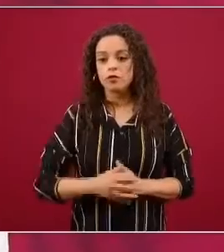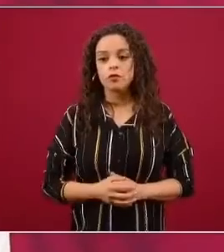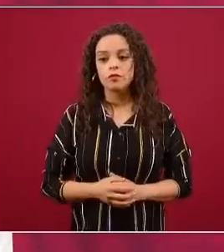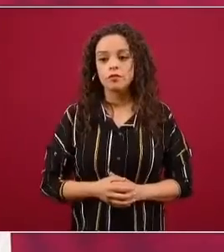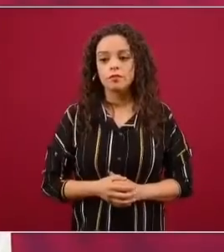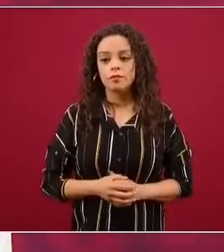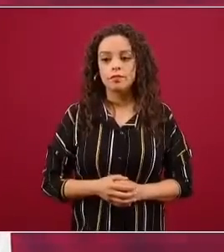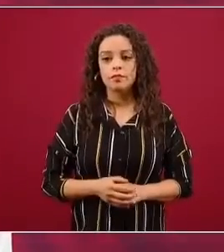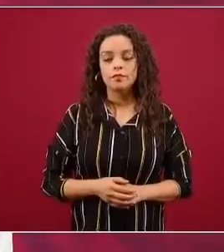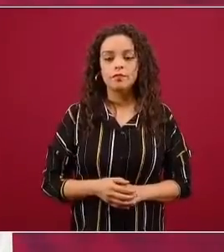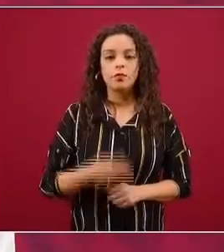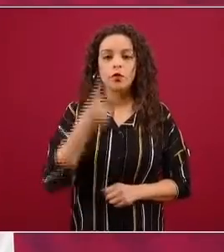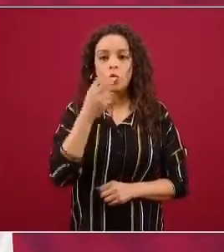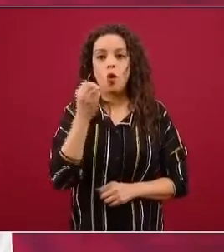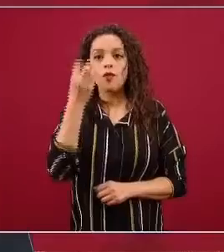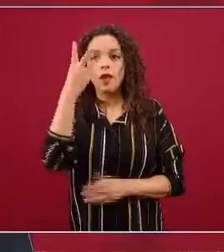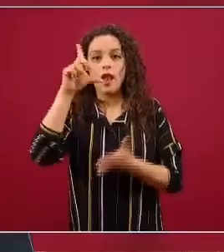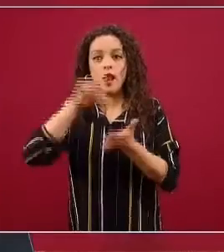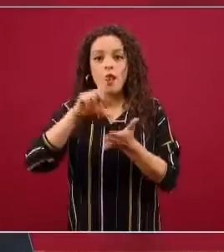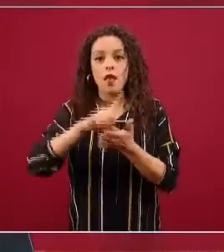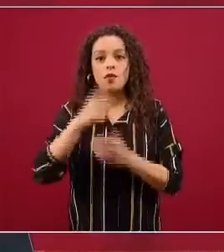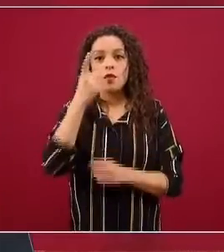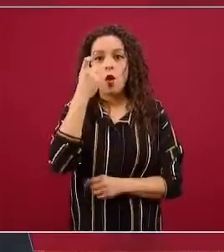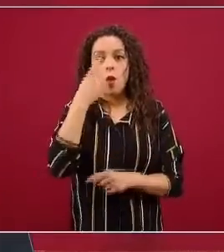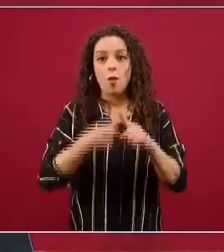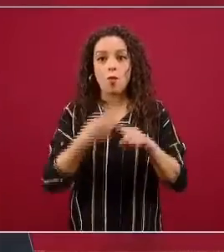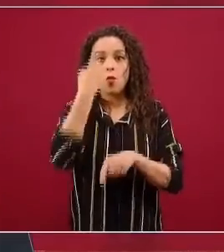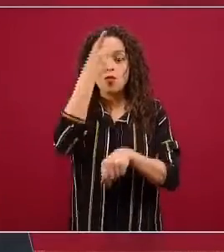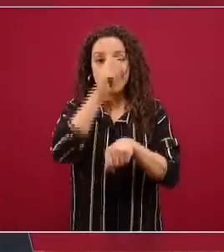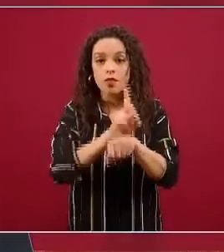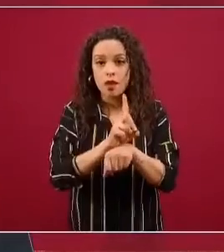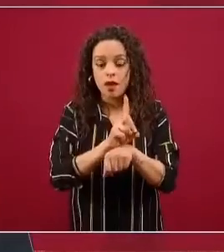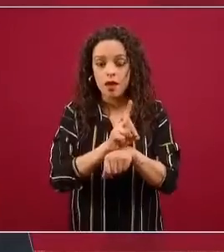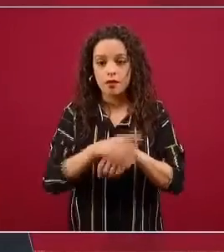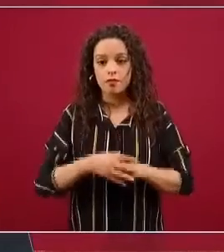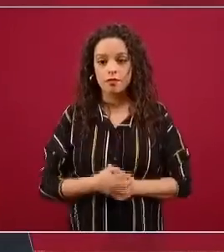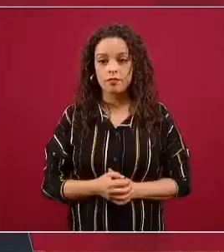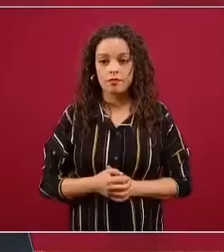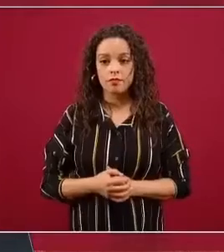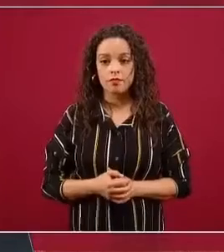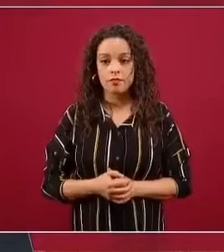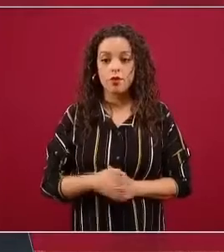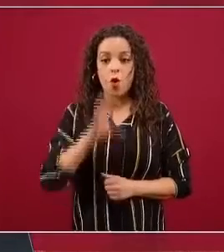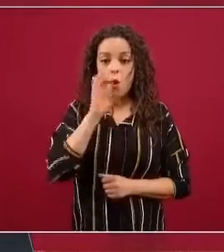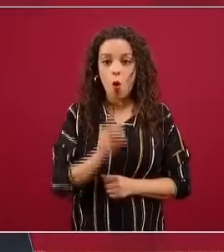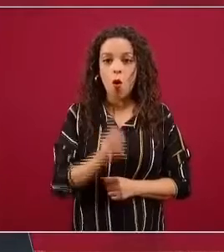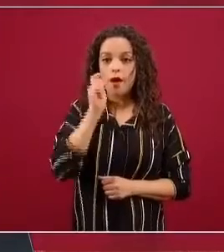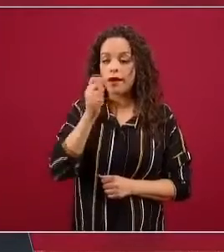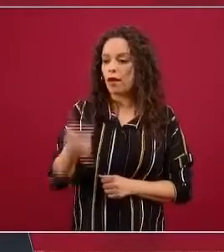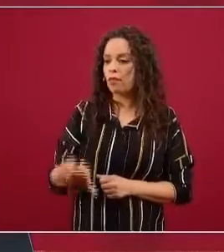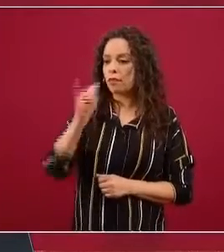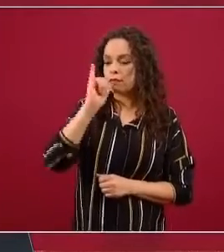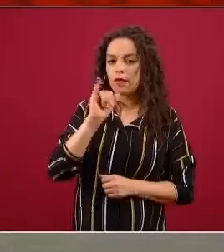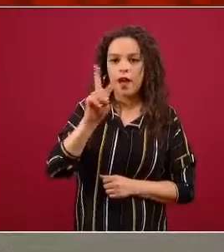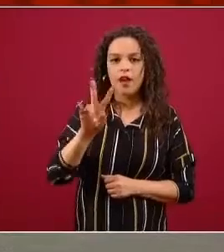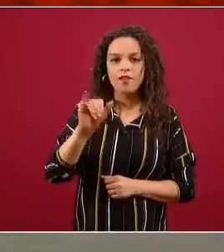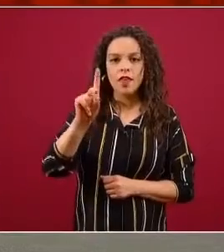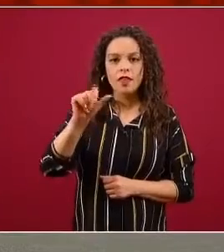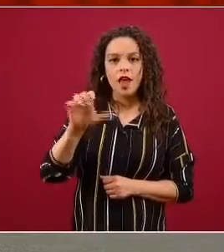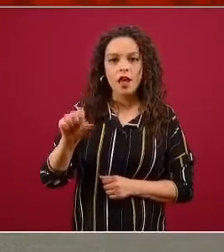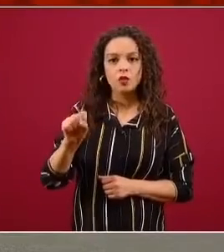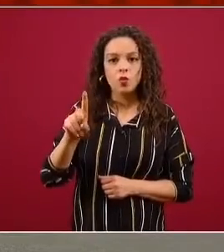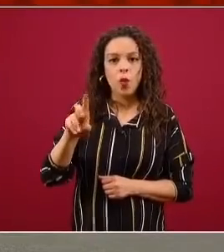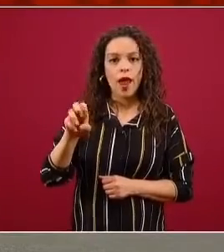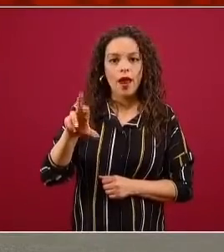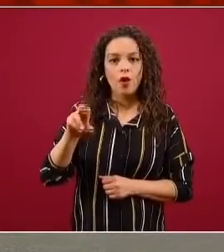Hidratación, 2 o 3 litros de agua al día. Puede utilizarse los electrolitos orales, el Vida Suero oral, sobre todo en